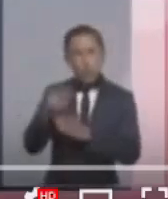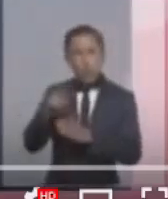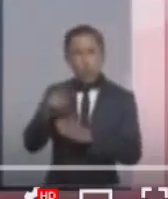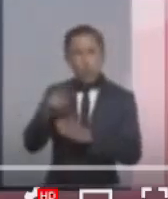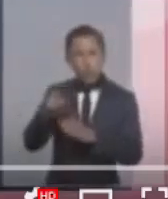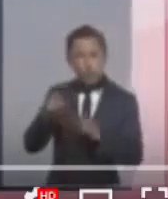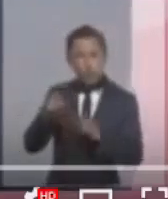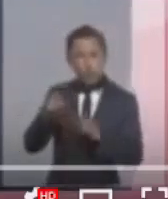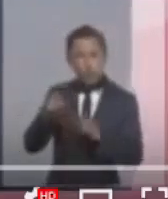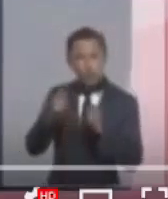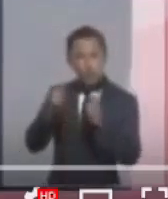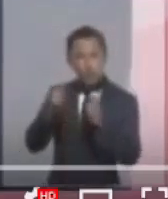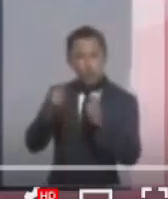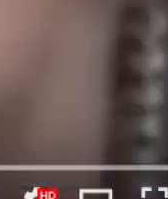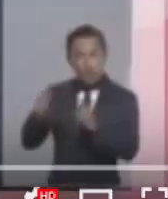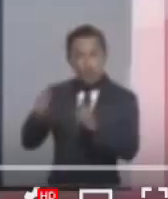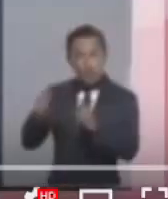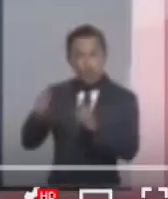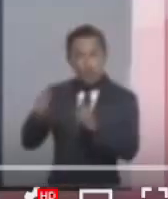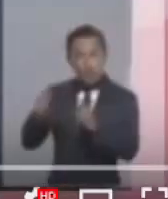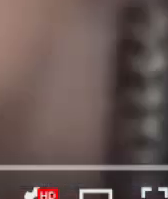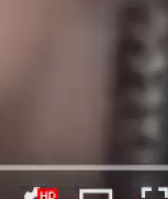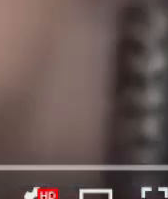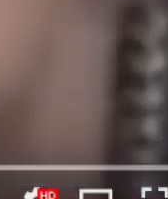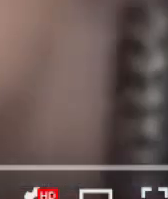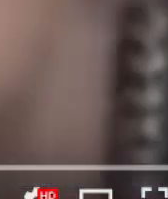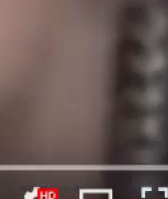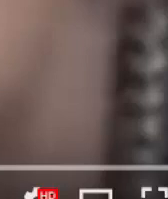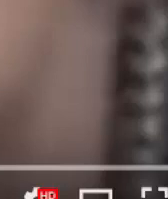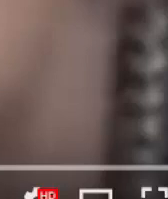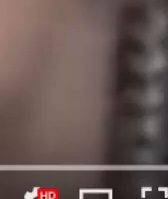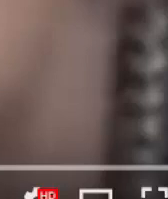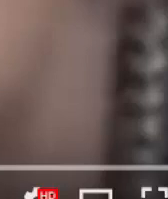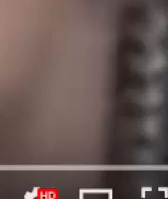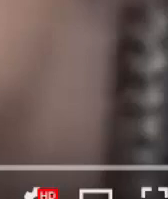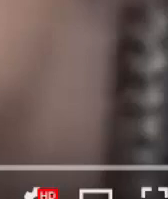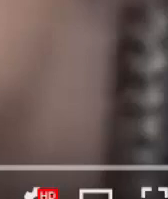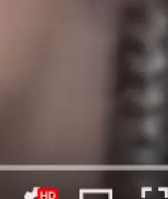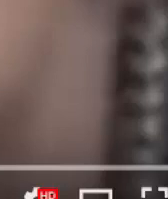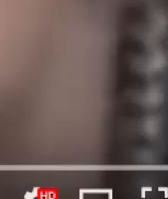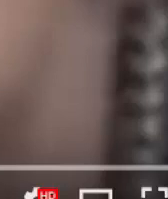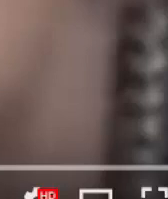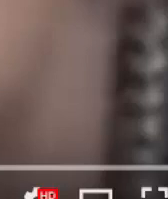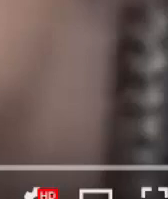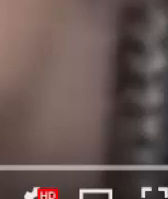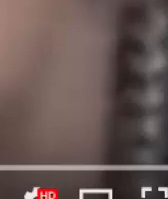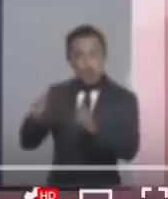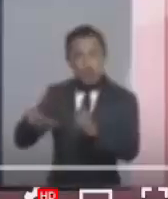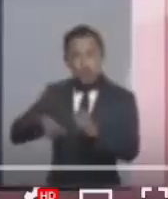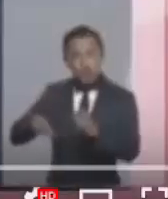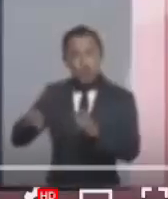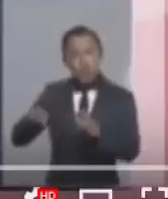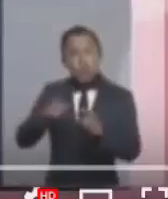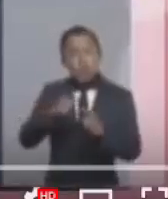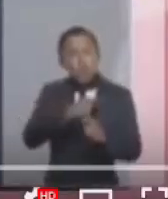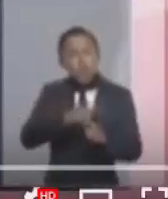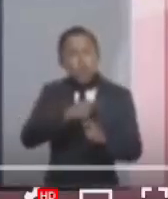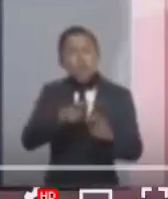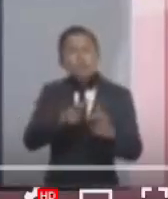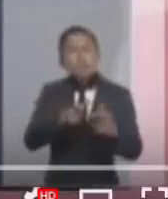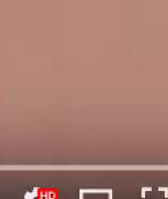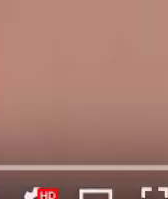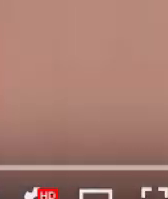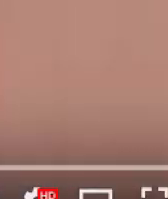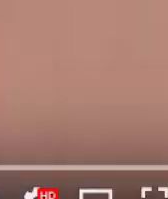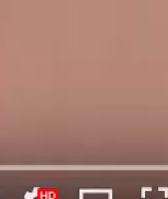pobres. A ver. A ver si lo puedo pausar. Vale. Habla más rápido, puta madre, ok. Vale, que vale. Son